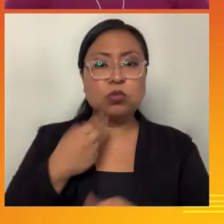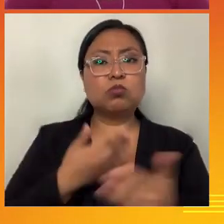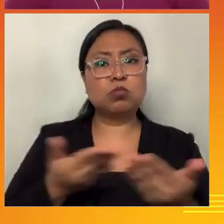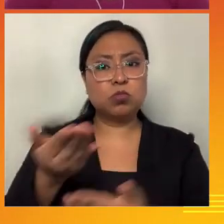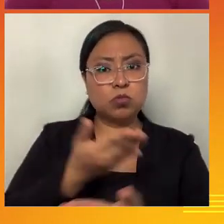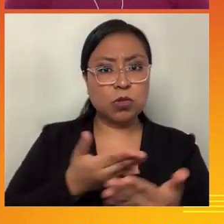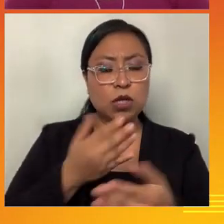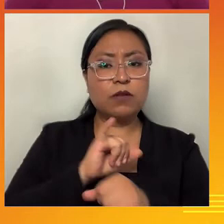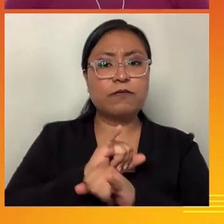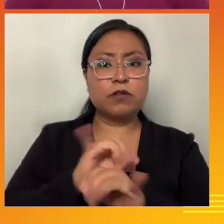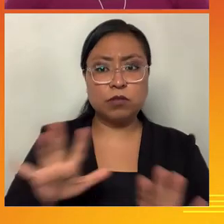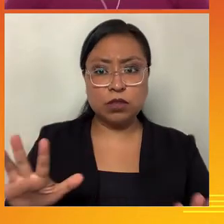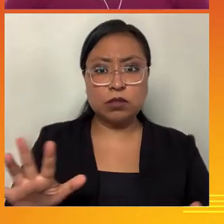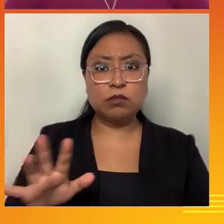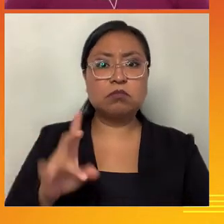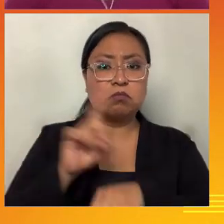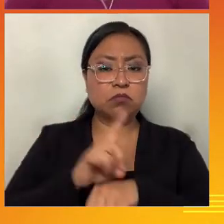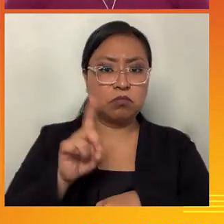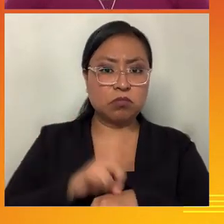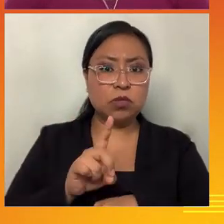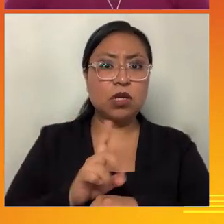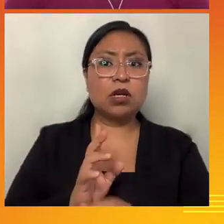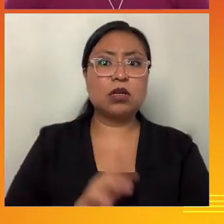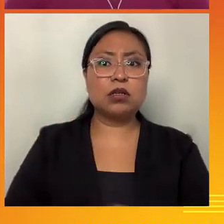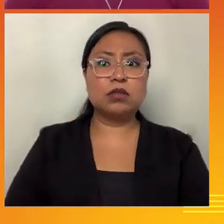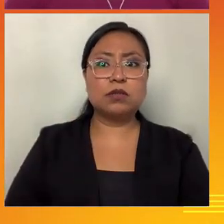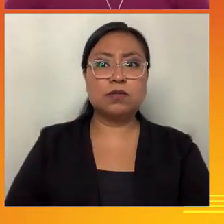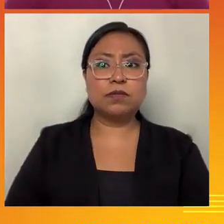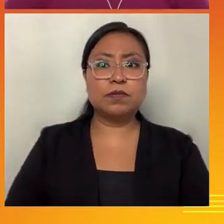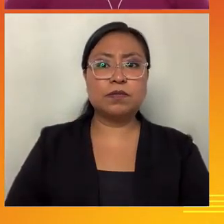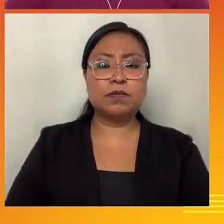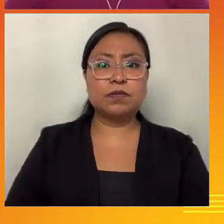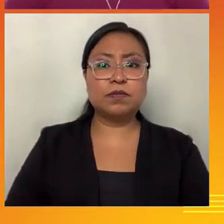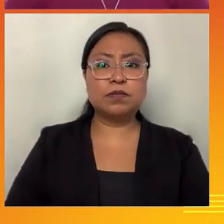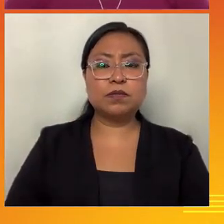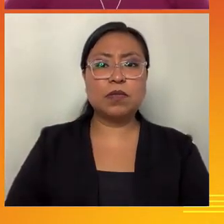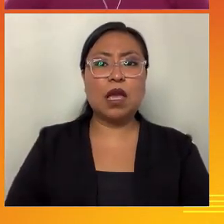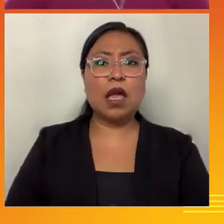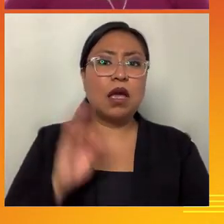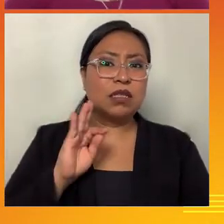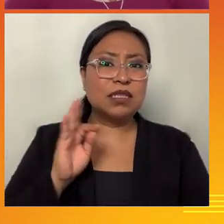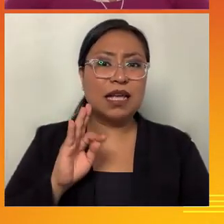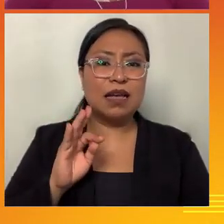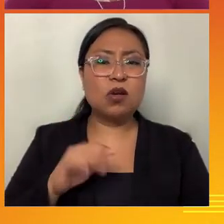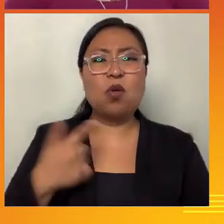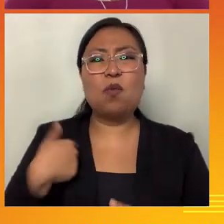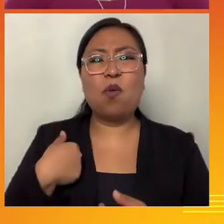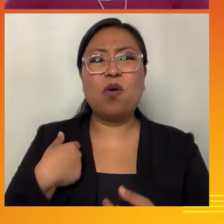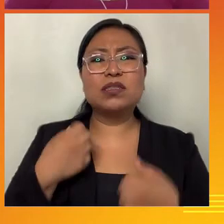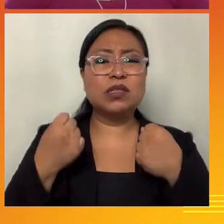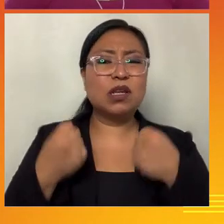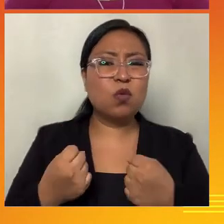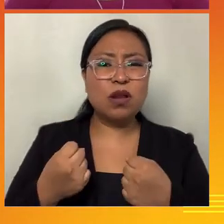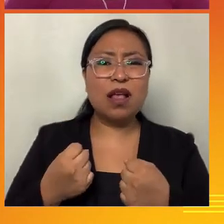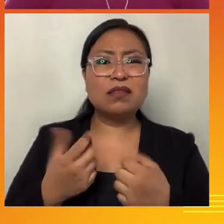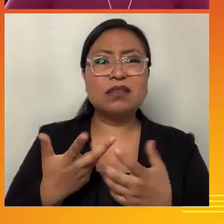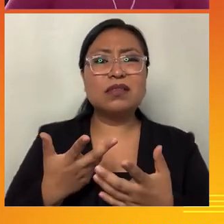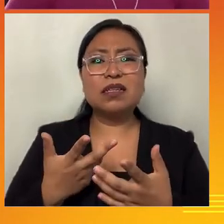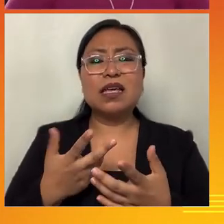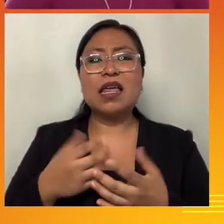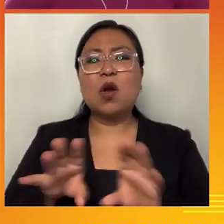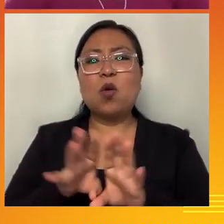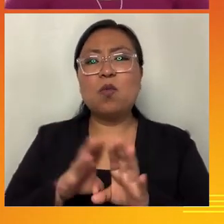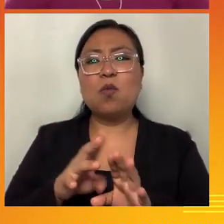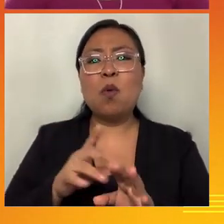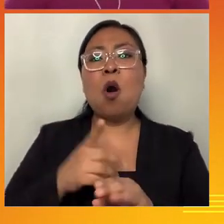información diaria y digamos que no teniendo esta seguridad física de tener algo